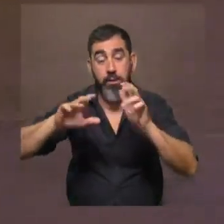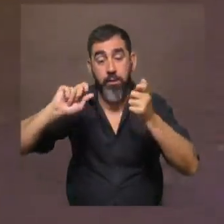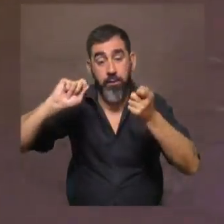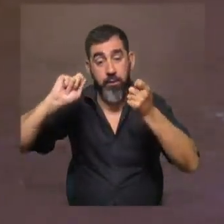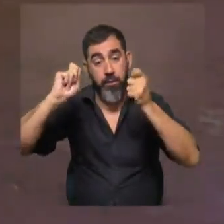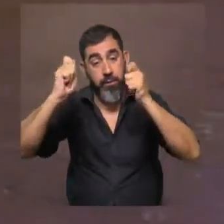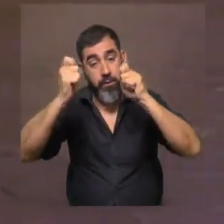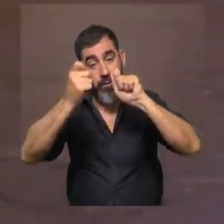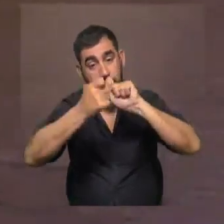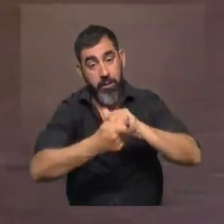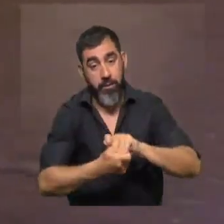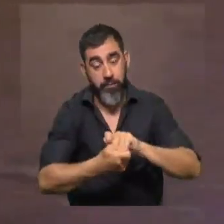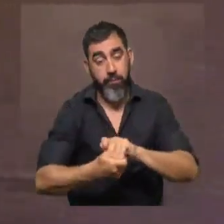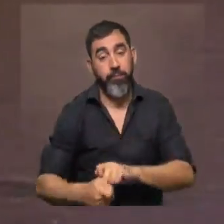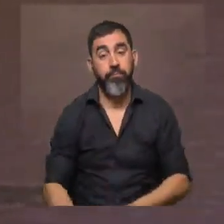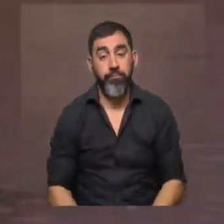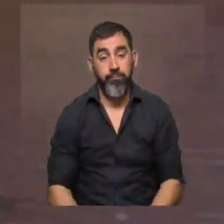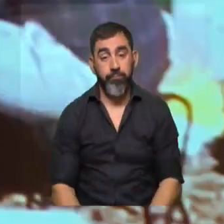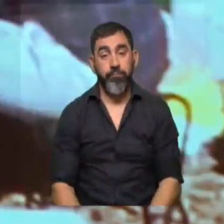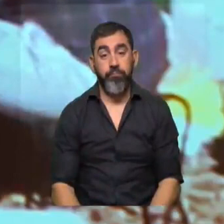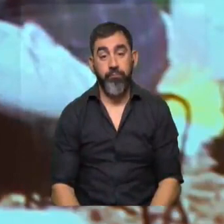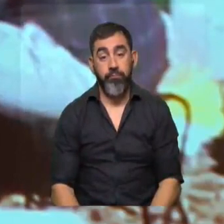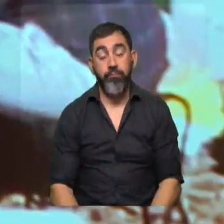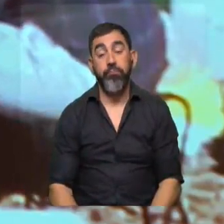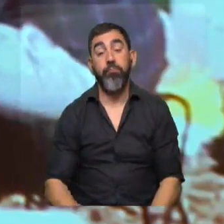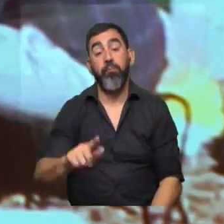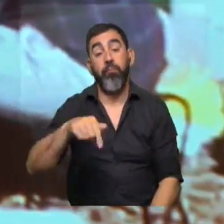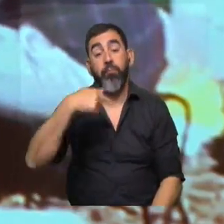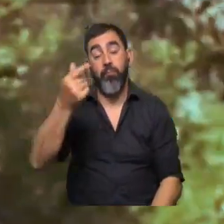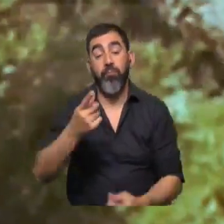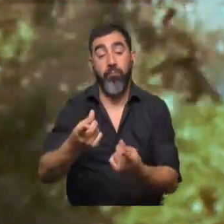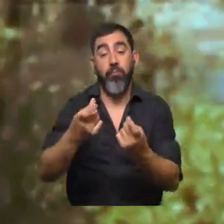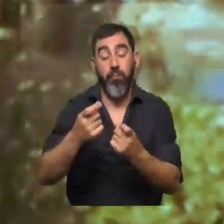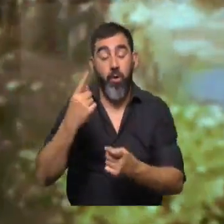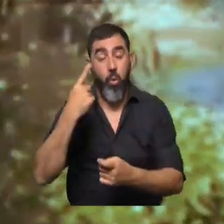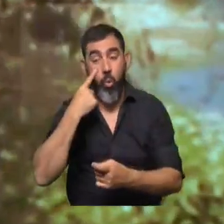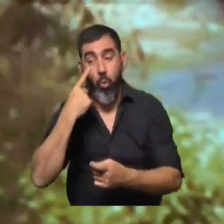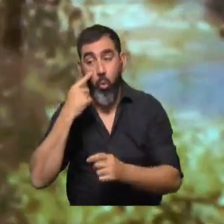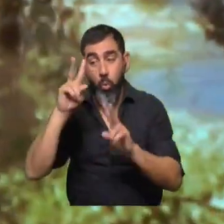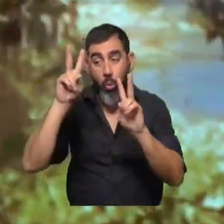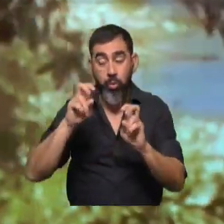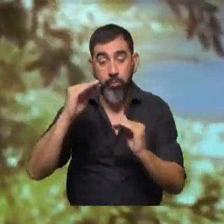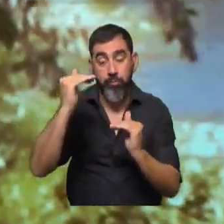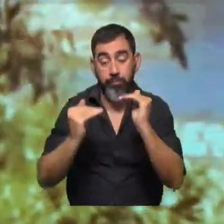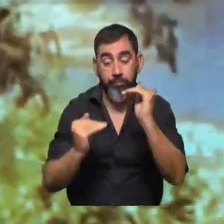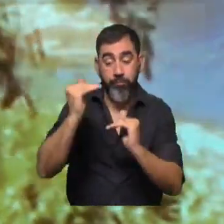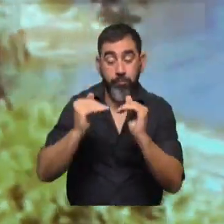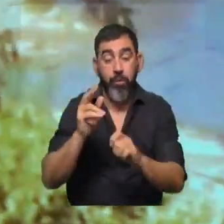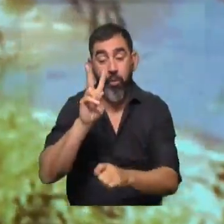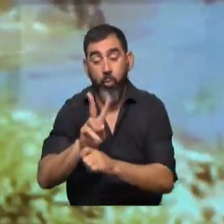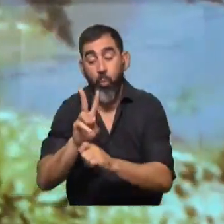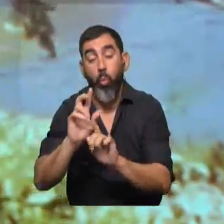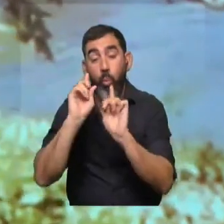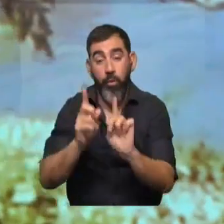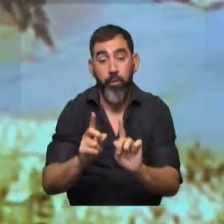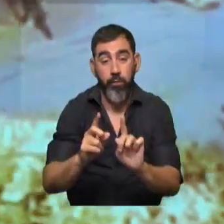transformando a lo largo que la trama se complejiza. Y a partir de allí la necesidad de conocer los equilibrios para poder cuidarlos,